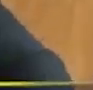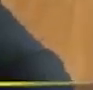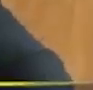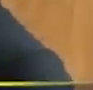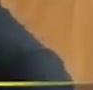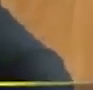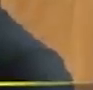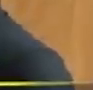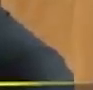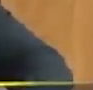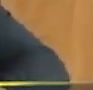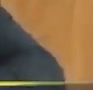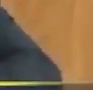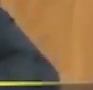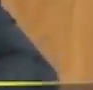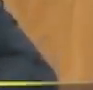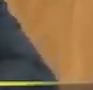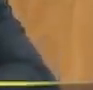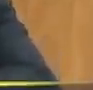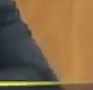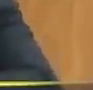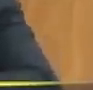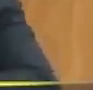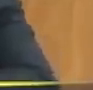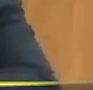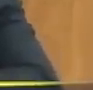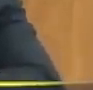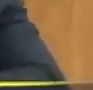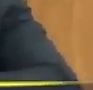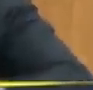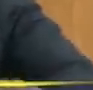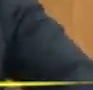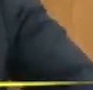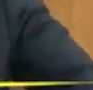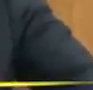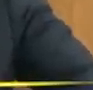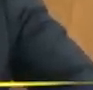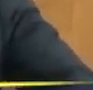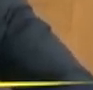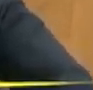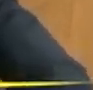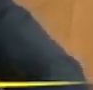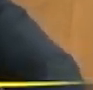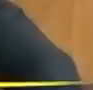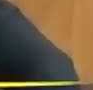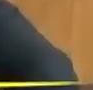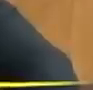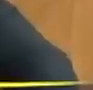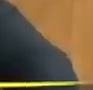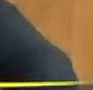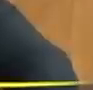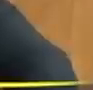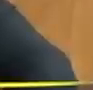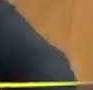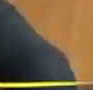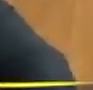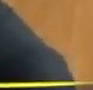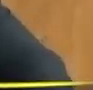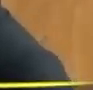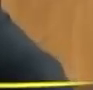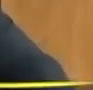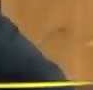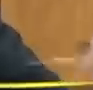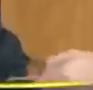ha sido un aliado excepcional para Brasil. Sin embargo, debido a las equivocaciones, a los